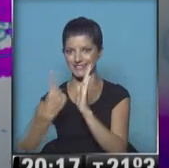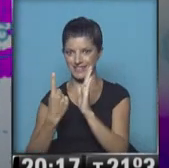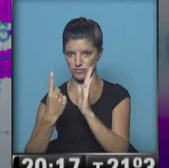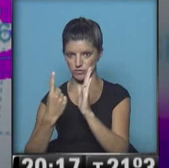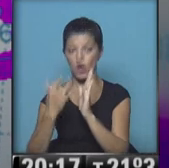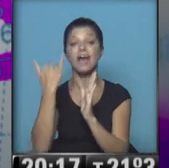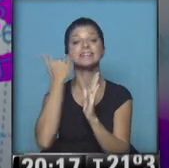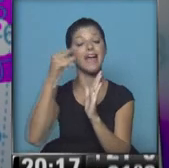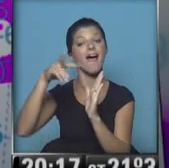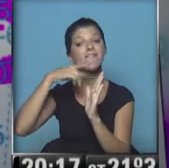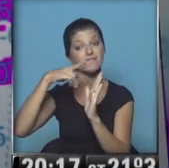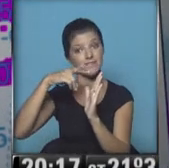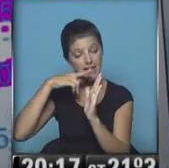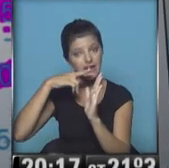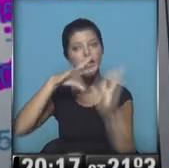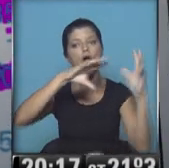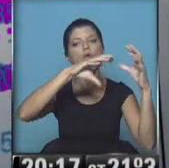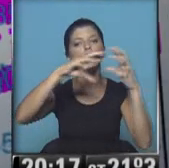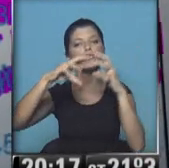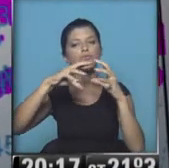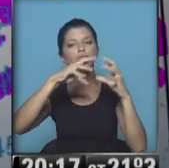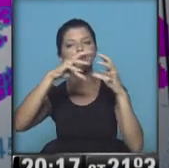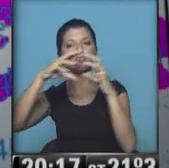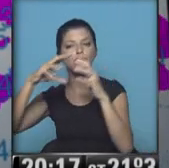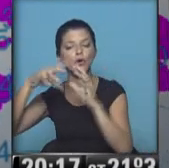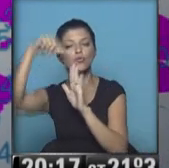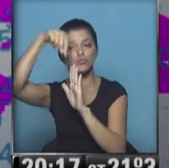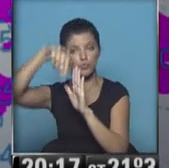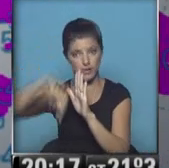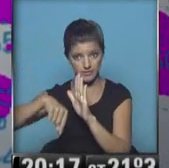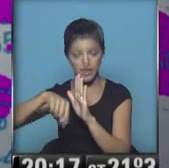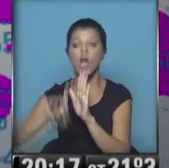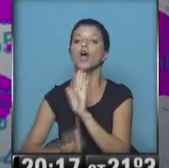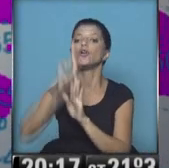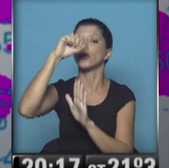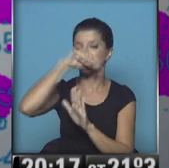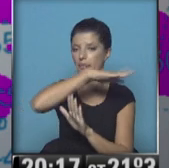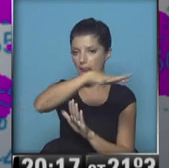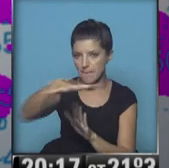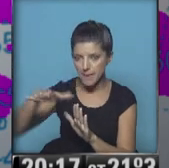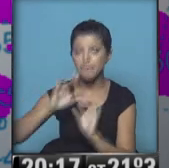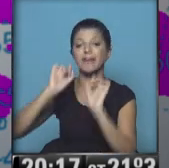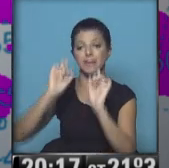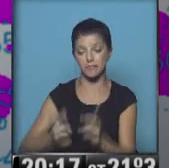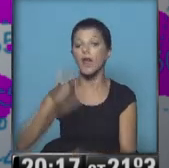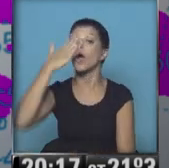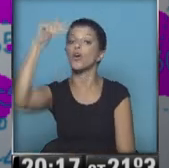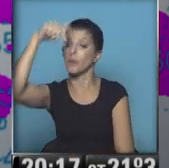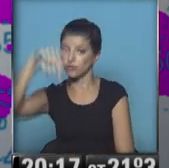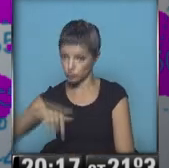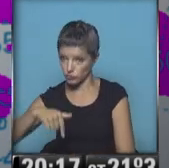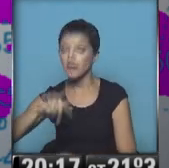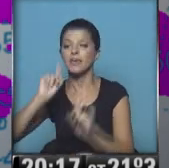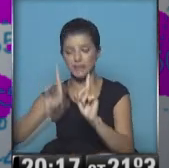del día viernes las cenizas van a estar en el sudoeste de la provincia de Buenos Aires, norte de La Pampa, puede llegar al sur de Córdoba, también norte